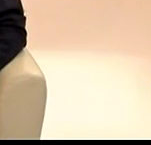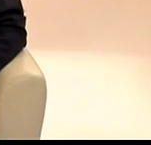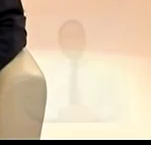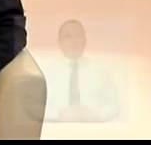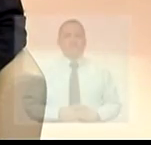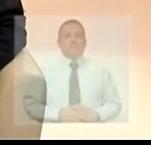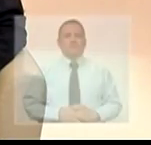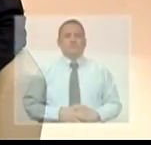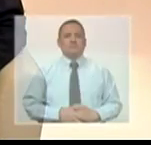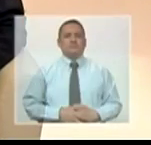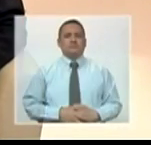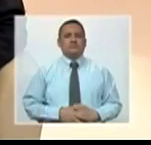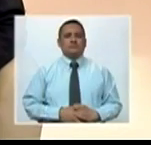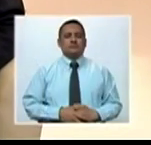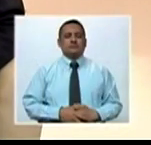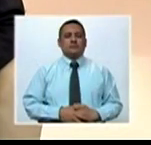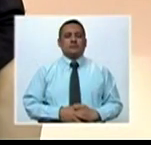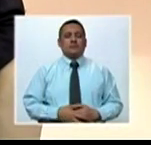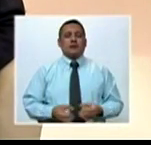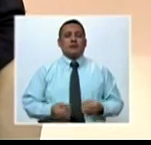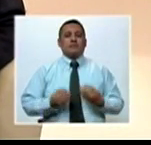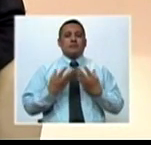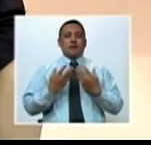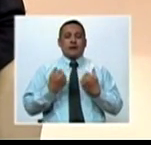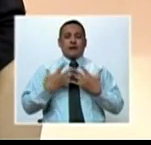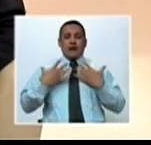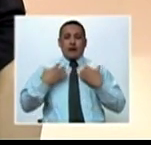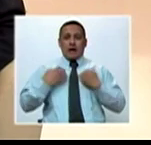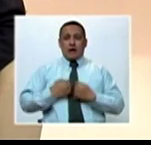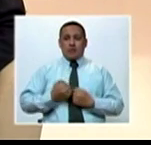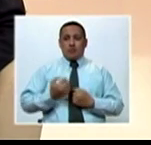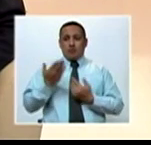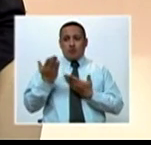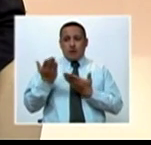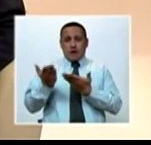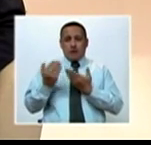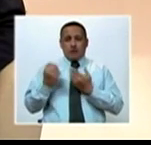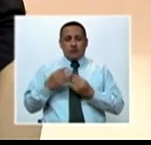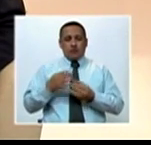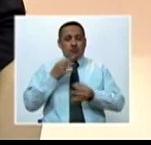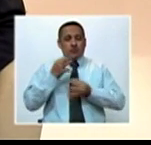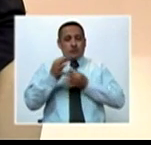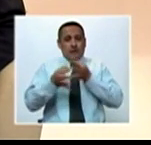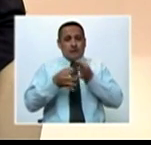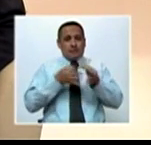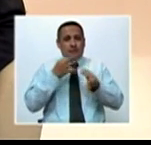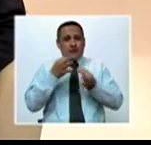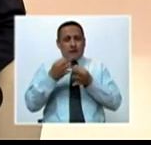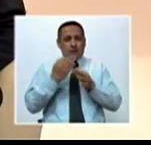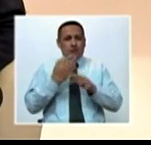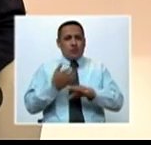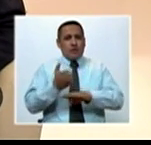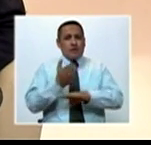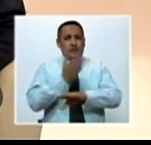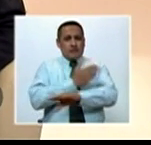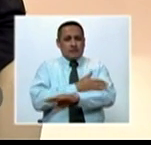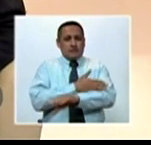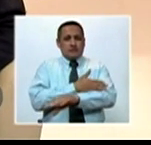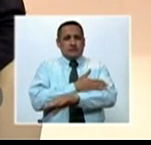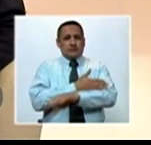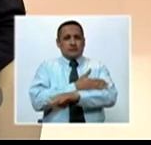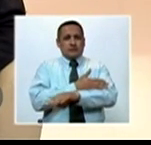El doctor Durán nos estaba diciendo que el Código Procesal